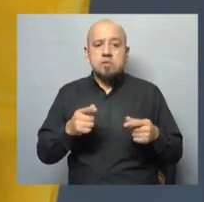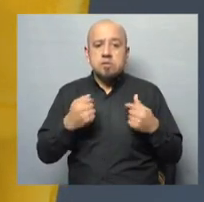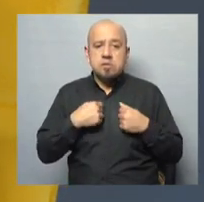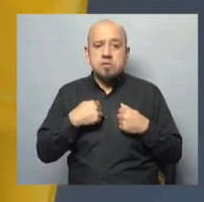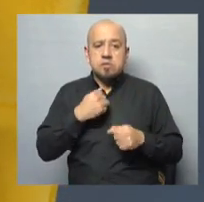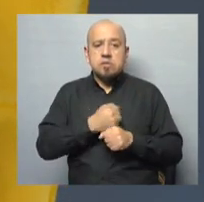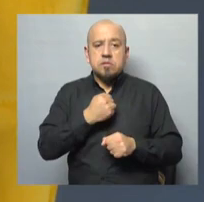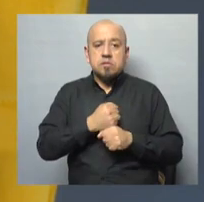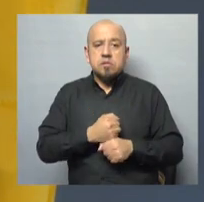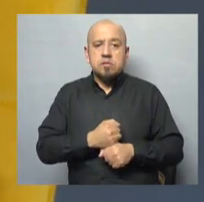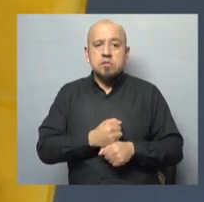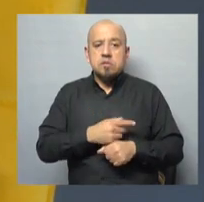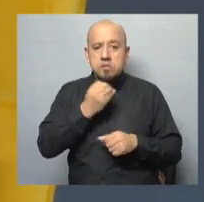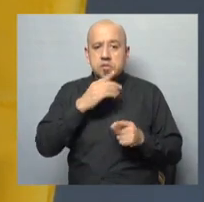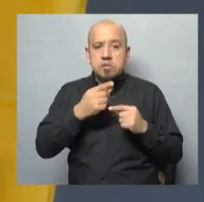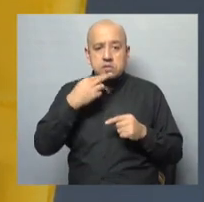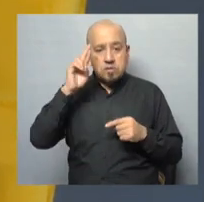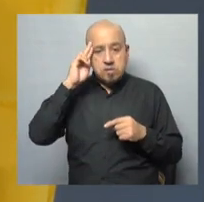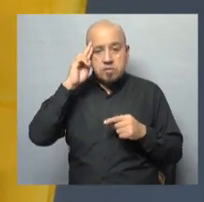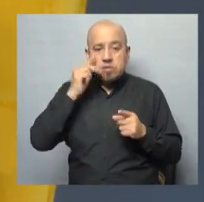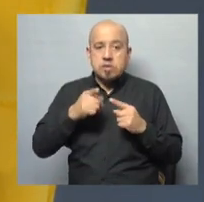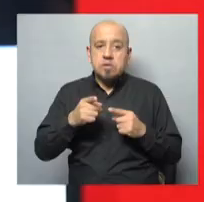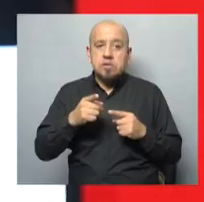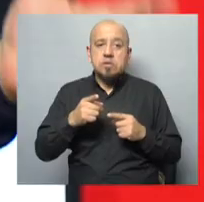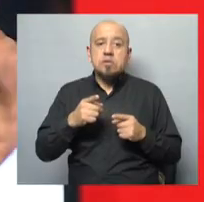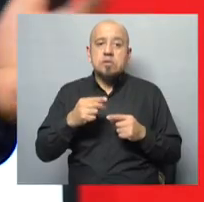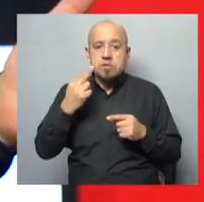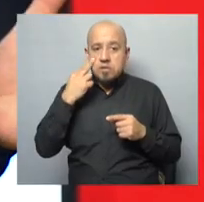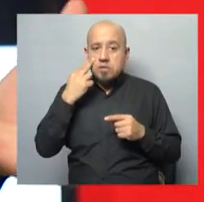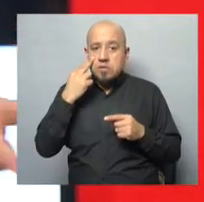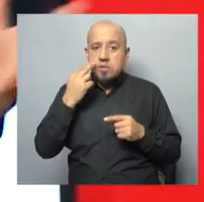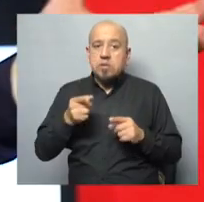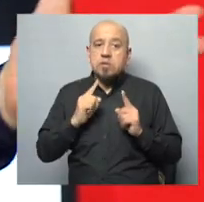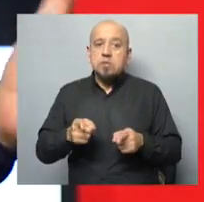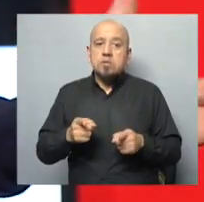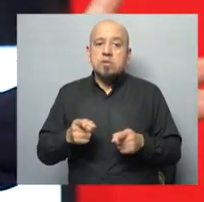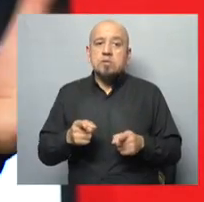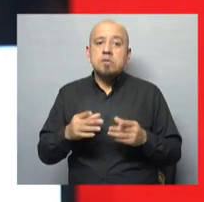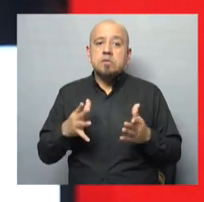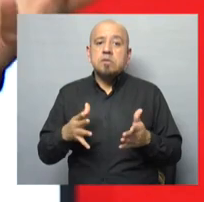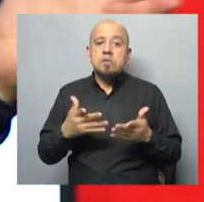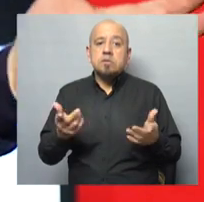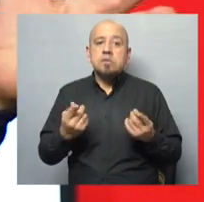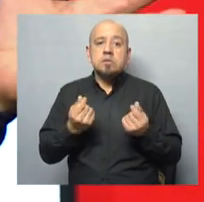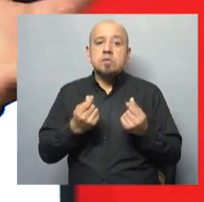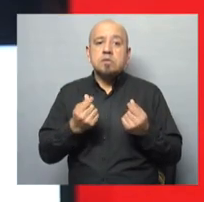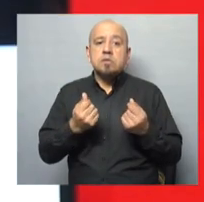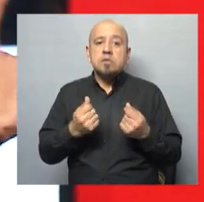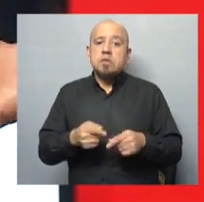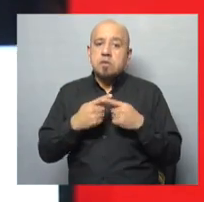y es también un problema que también sucede ahí es que claro lo que el dinero que circula es